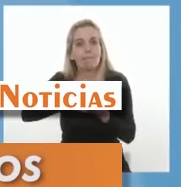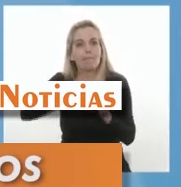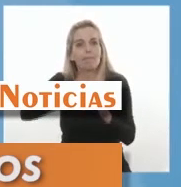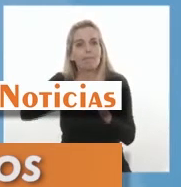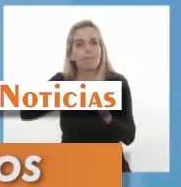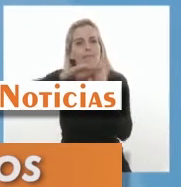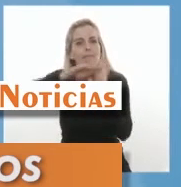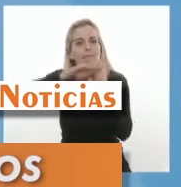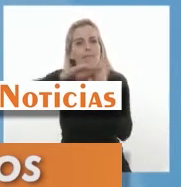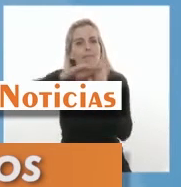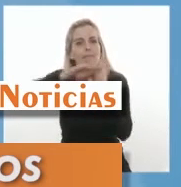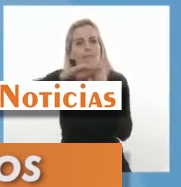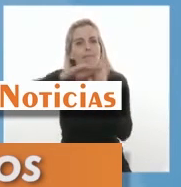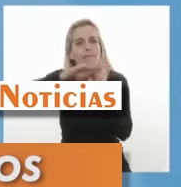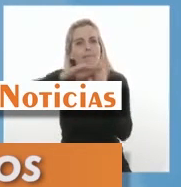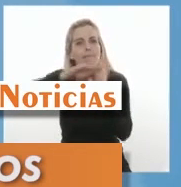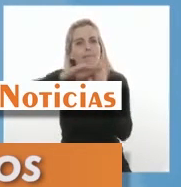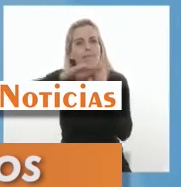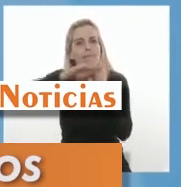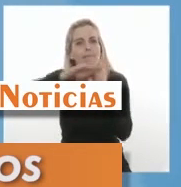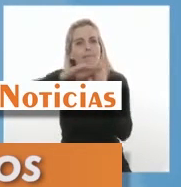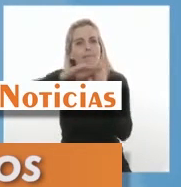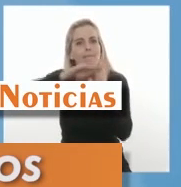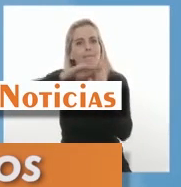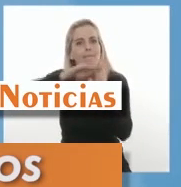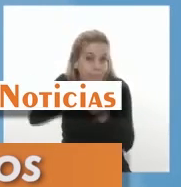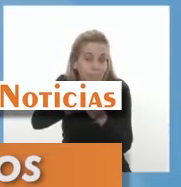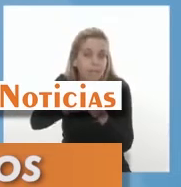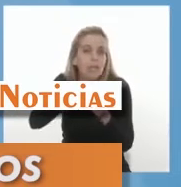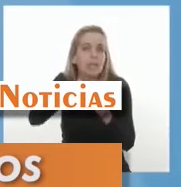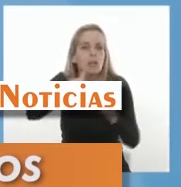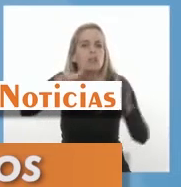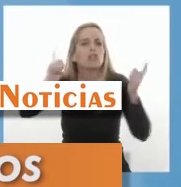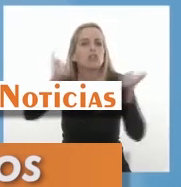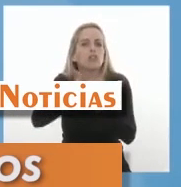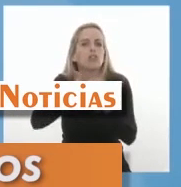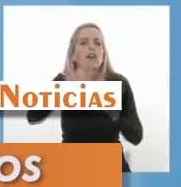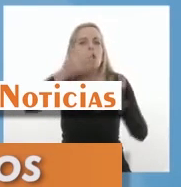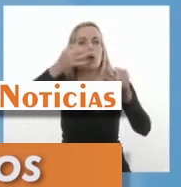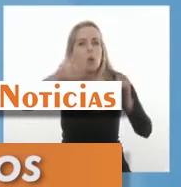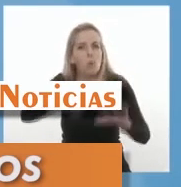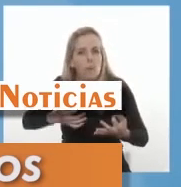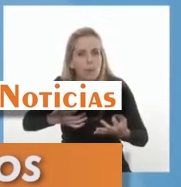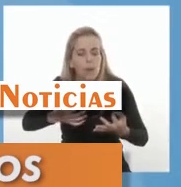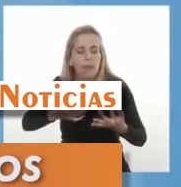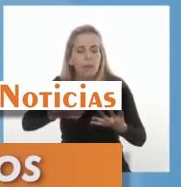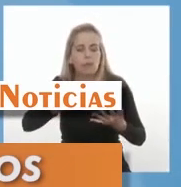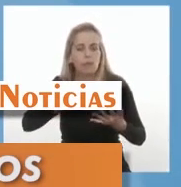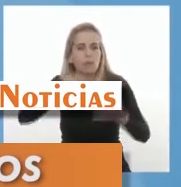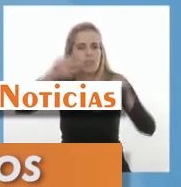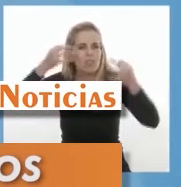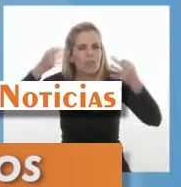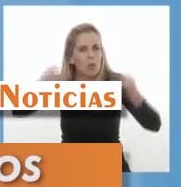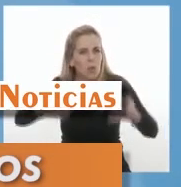Ahora, jamás imaginó Alberto Fernández de que le iba a tocar esto, ¿no? No, porque esto es una situación excepcional totalmente,